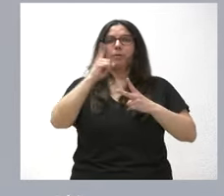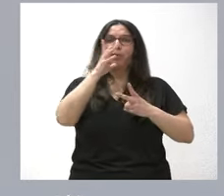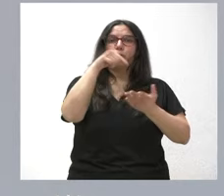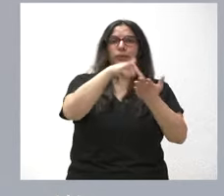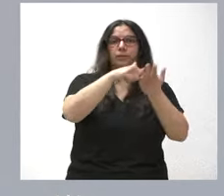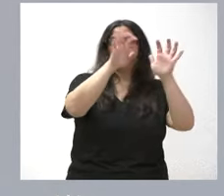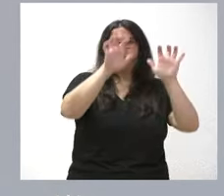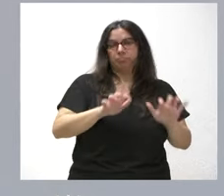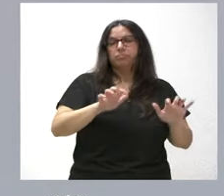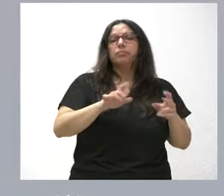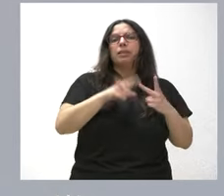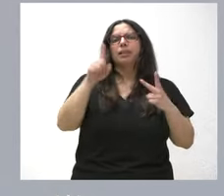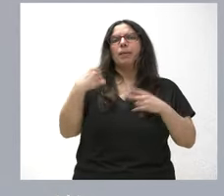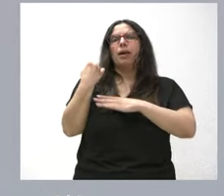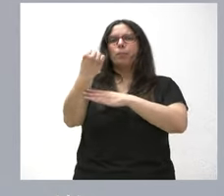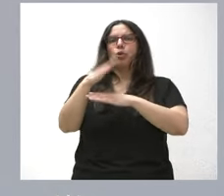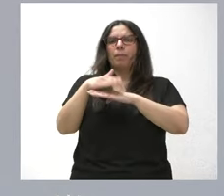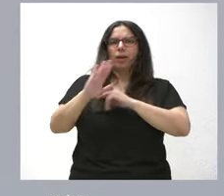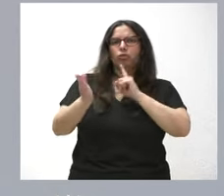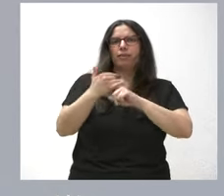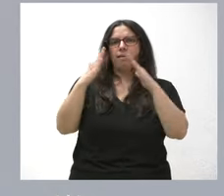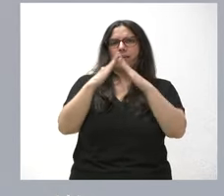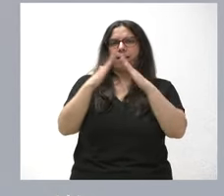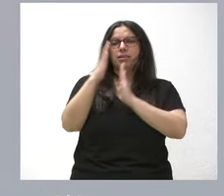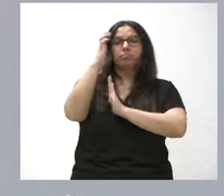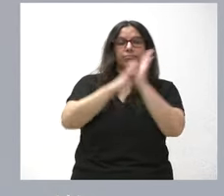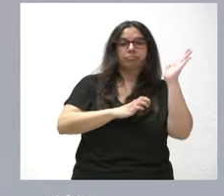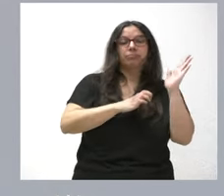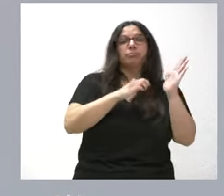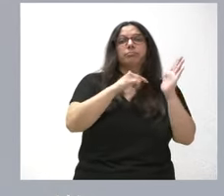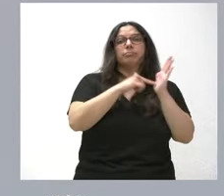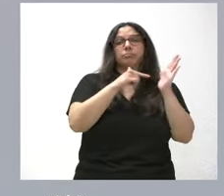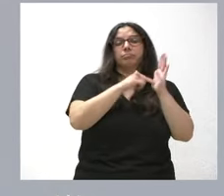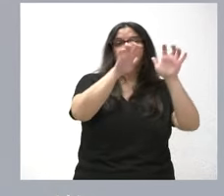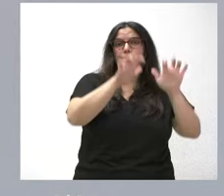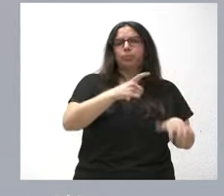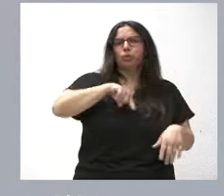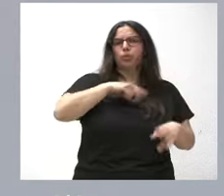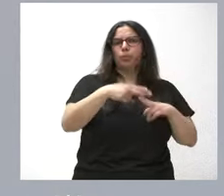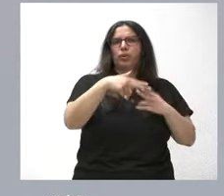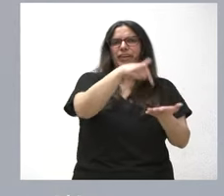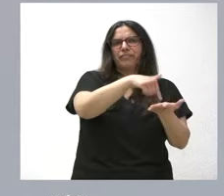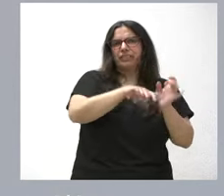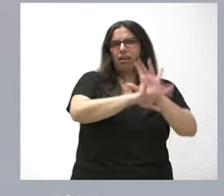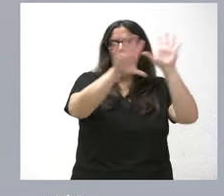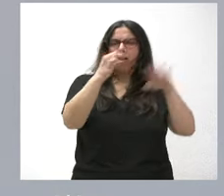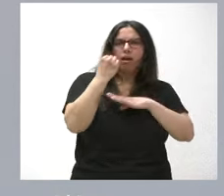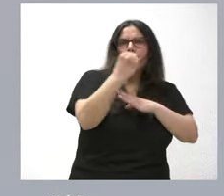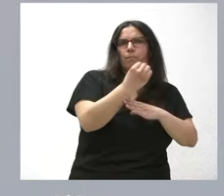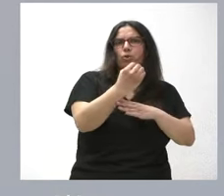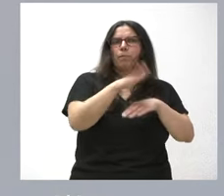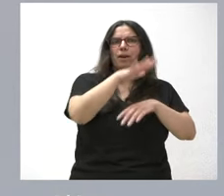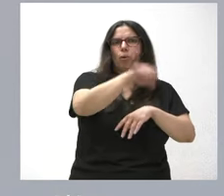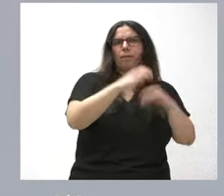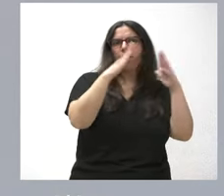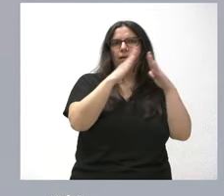apoyo a las medidas de acceso a la vivienda. En deducciones fiscales saben ustedes que tenemos una política fiscal muy clara de apoyo a la adquisición de vivienda